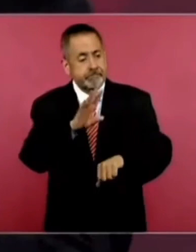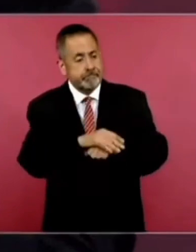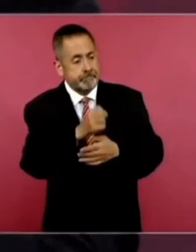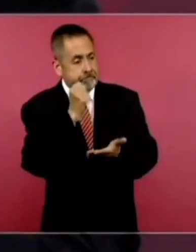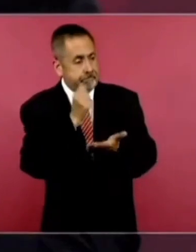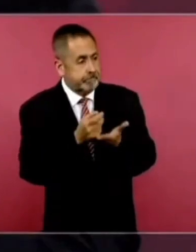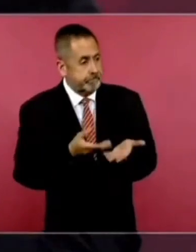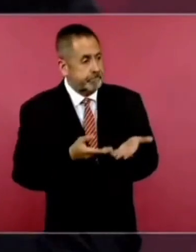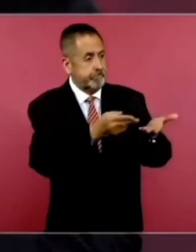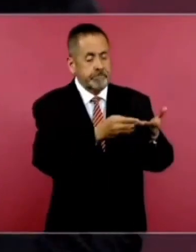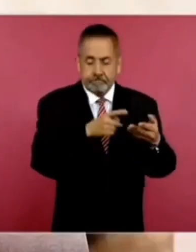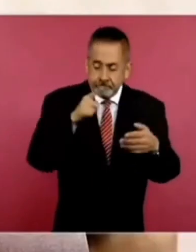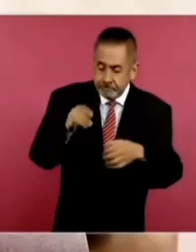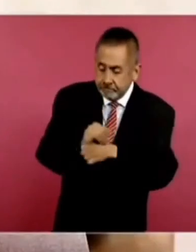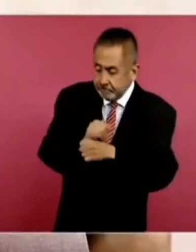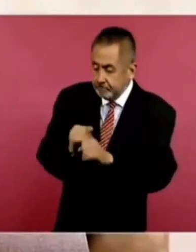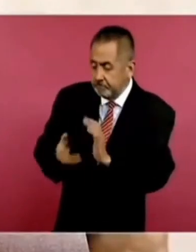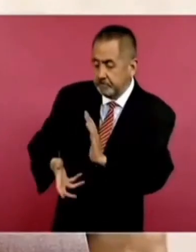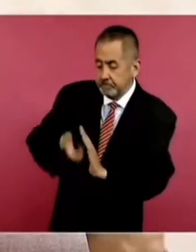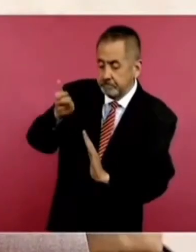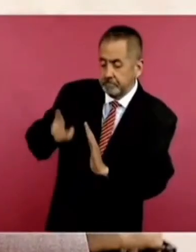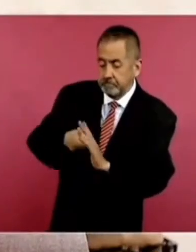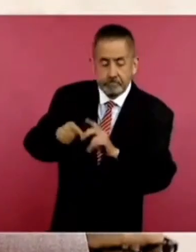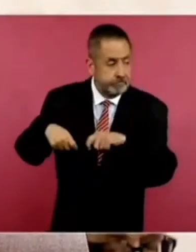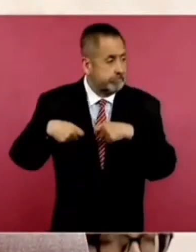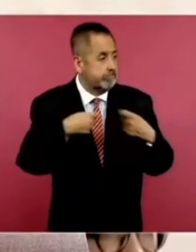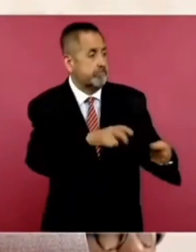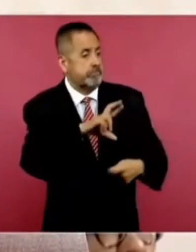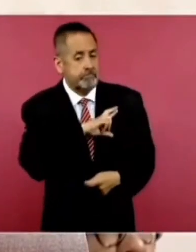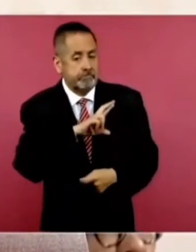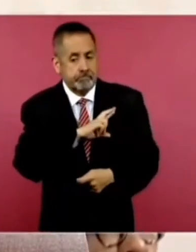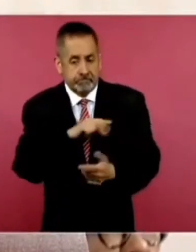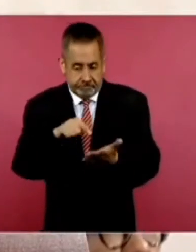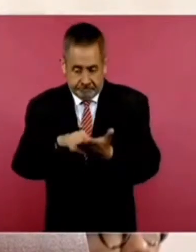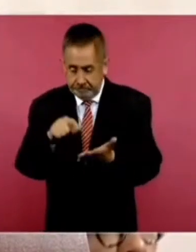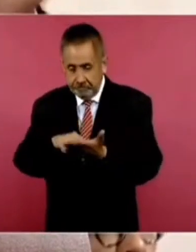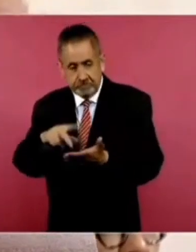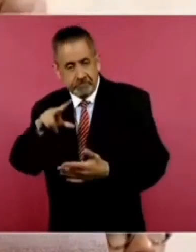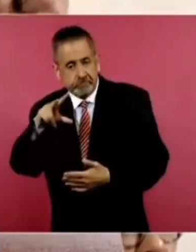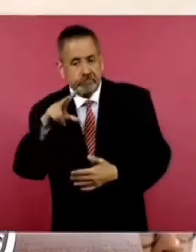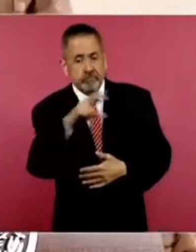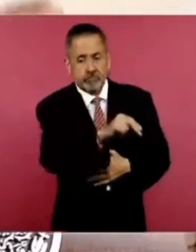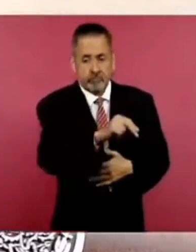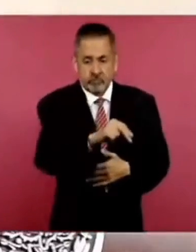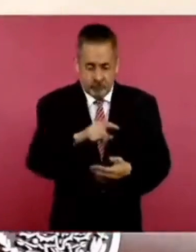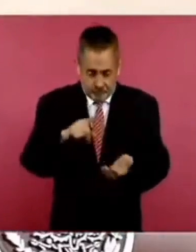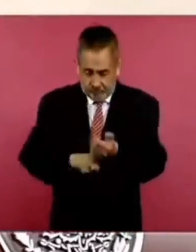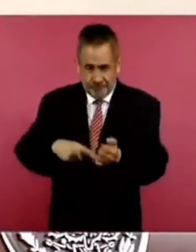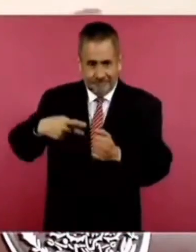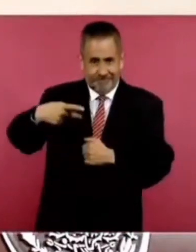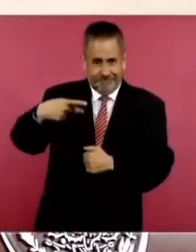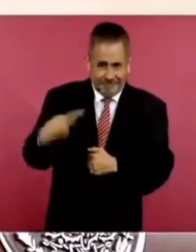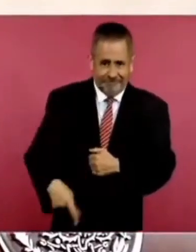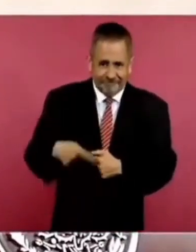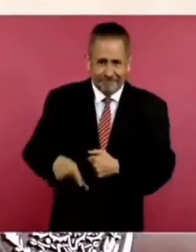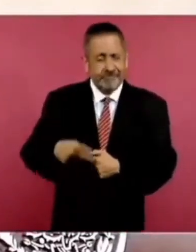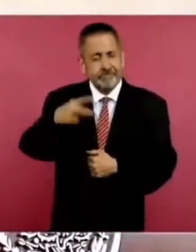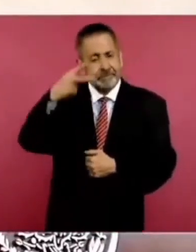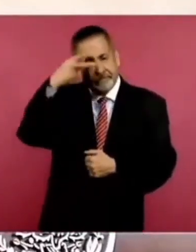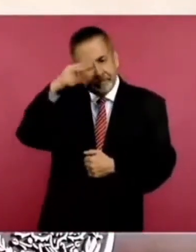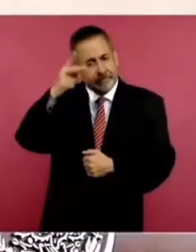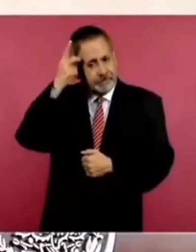concesiones en materia de petróleo a particulares. Petróleo es de la nación, es